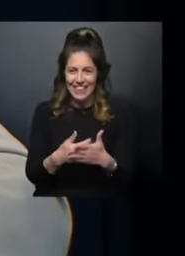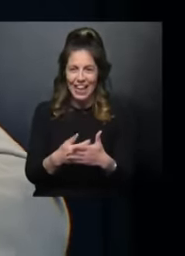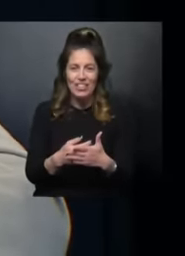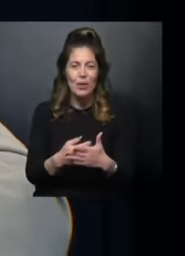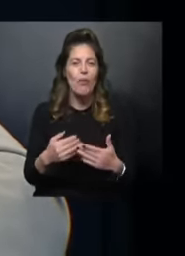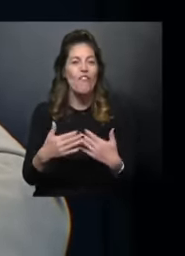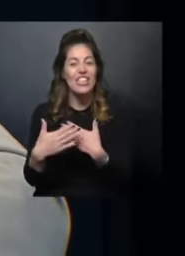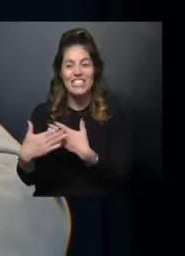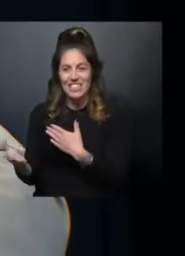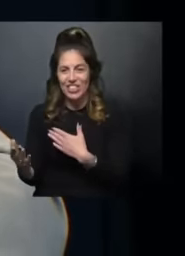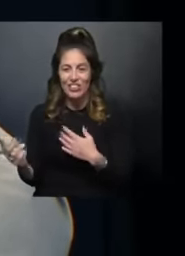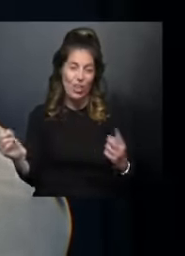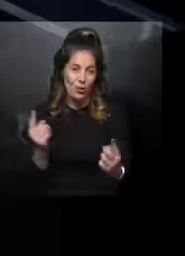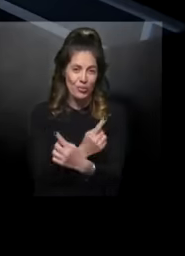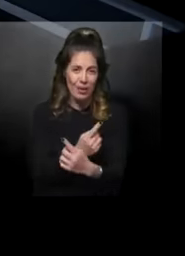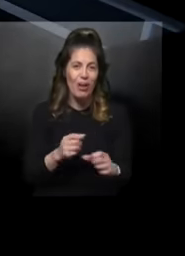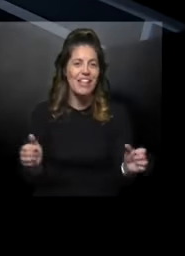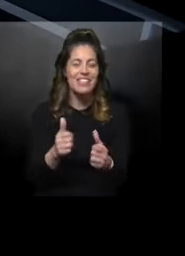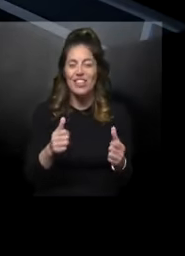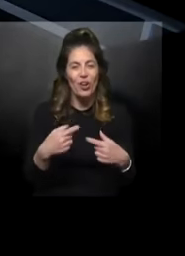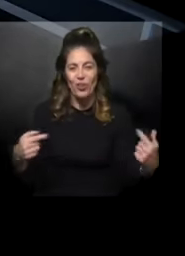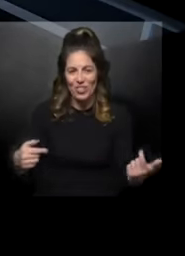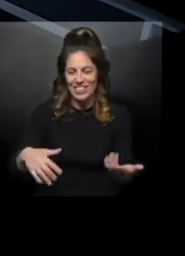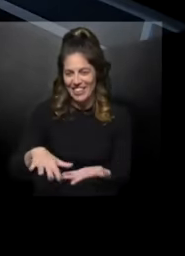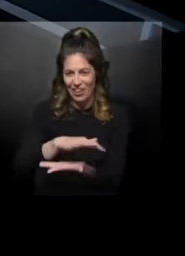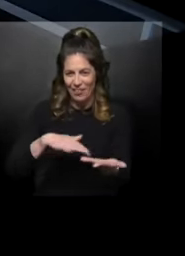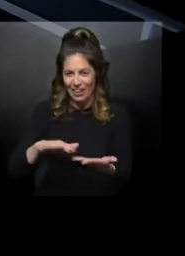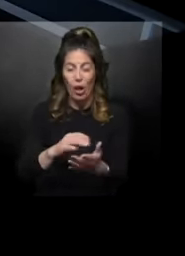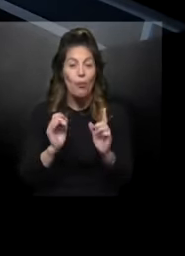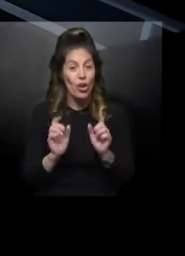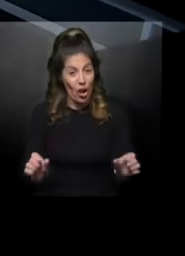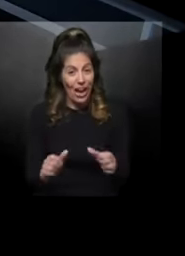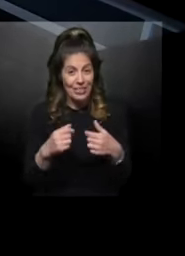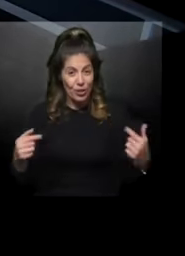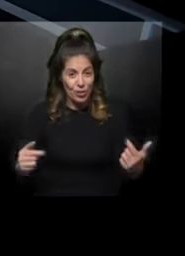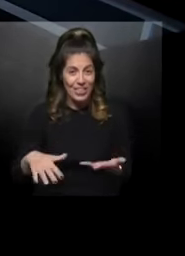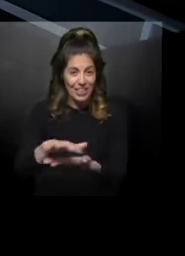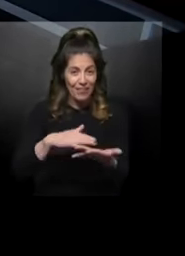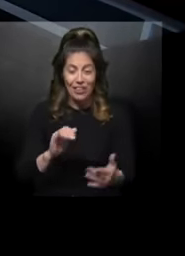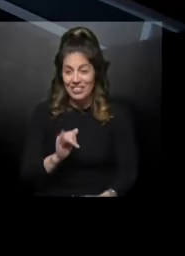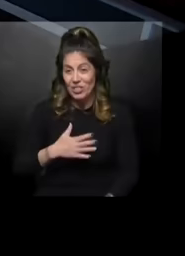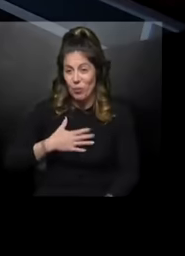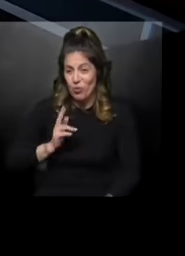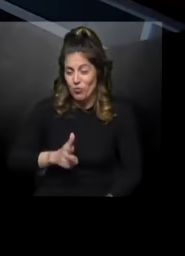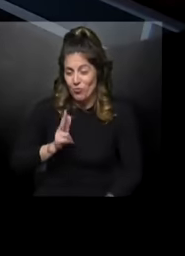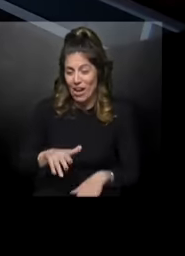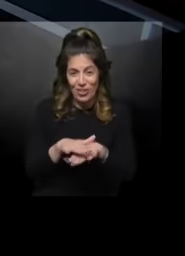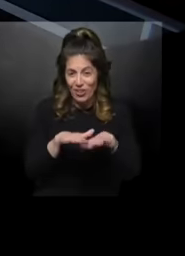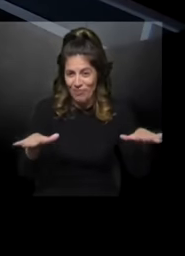cruzamos haciendo tareas de barrio. Claro. Porque uno hace tareas de barrio, ¿verdad? Somos seres humanos normales. Los